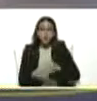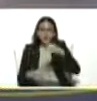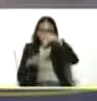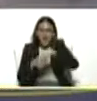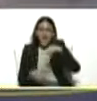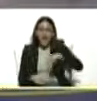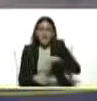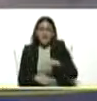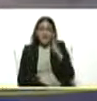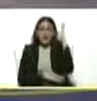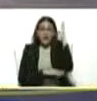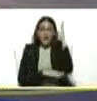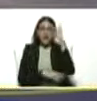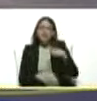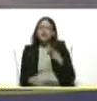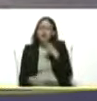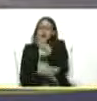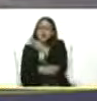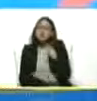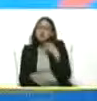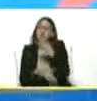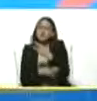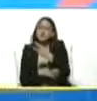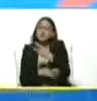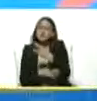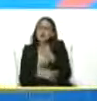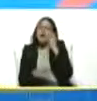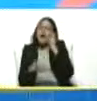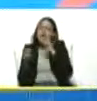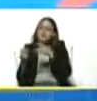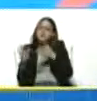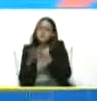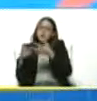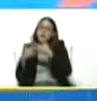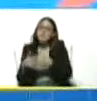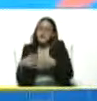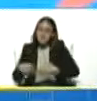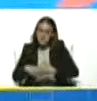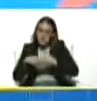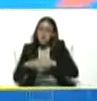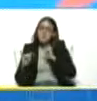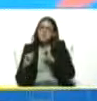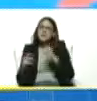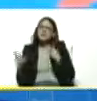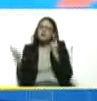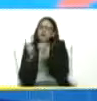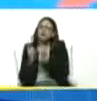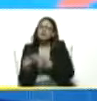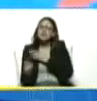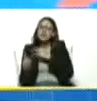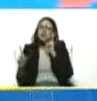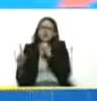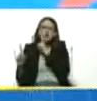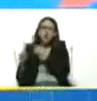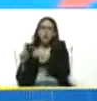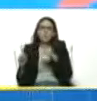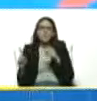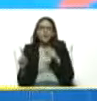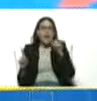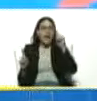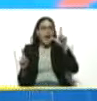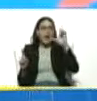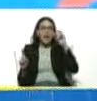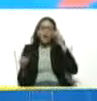expansión que visité recientemente allá con el señor Don Alejo. Mi saludo